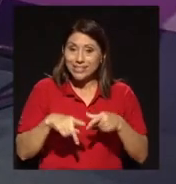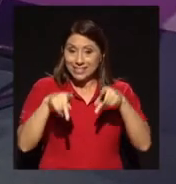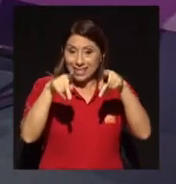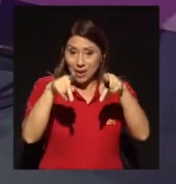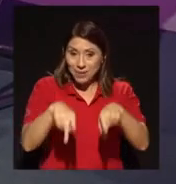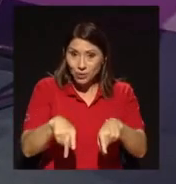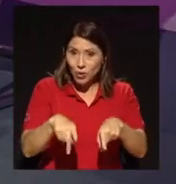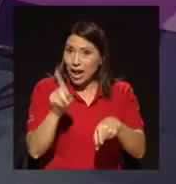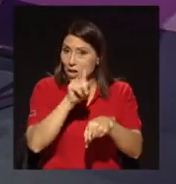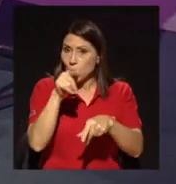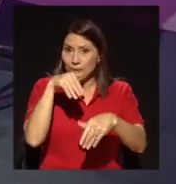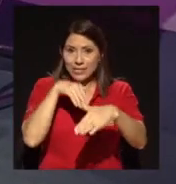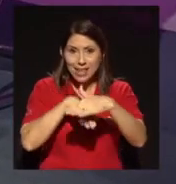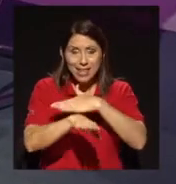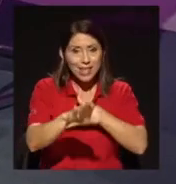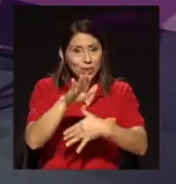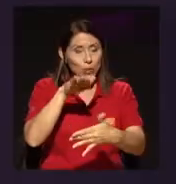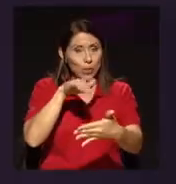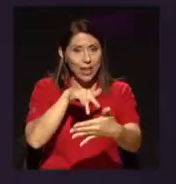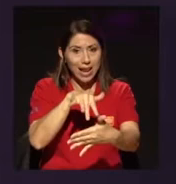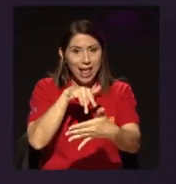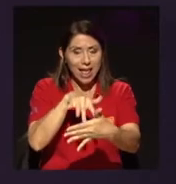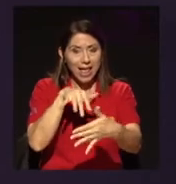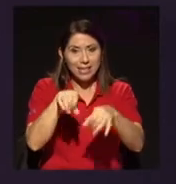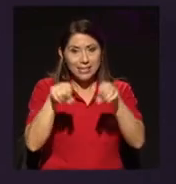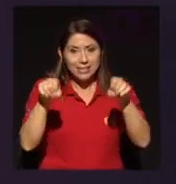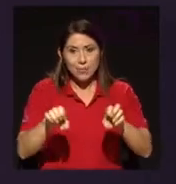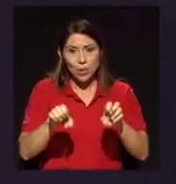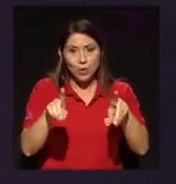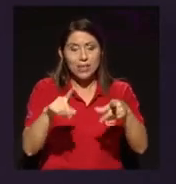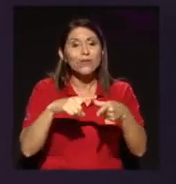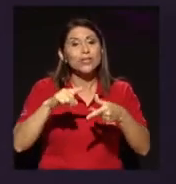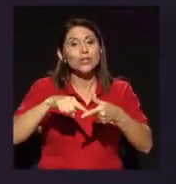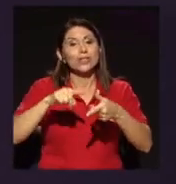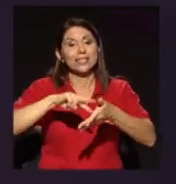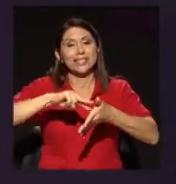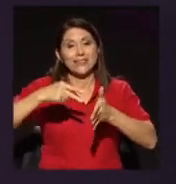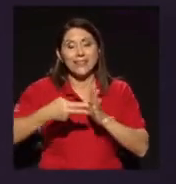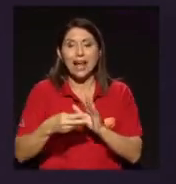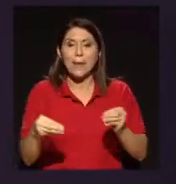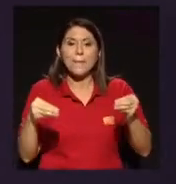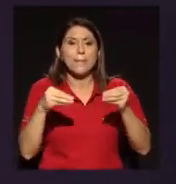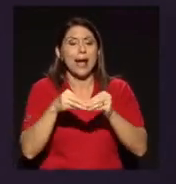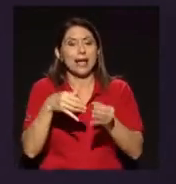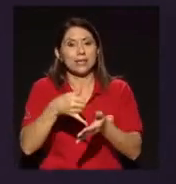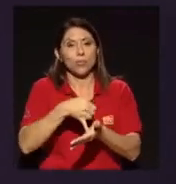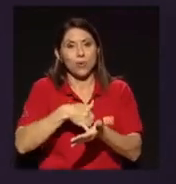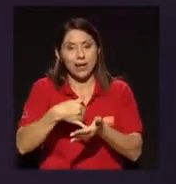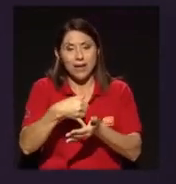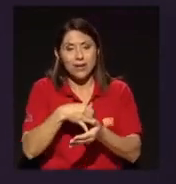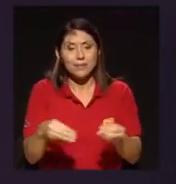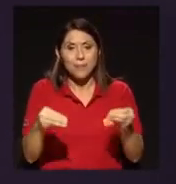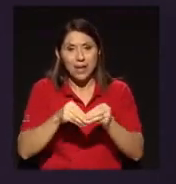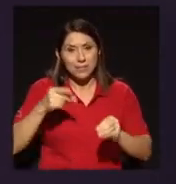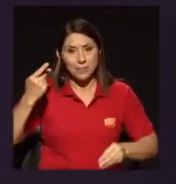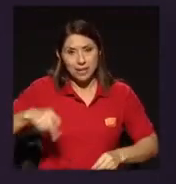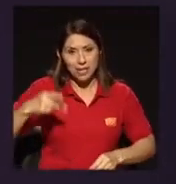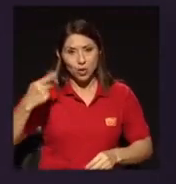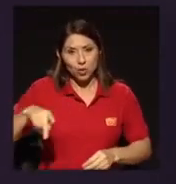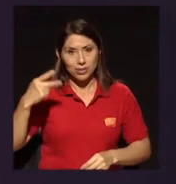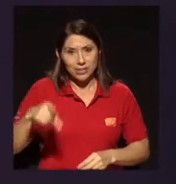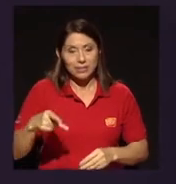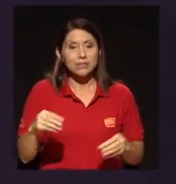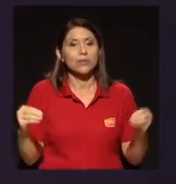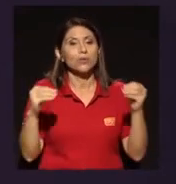educación va a vulnerabilizar más, va a ponerlas en condiciones todavía más vulnerables, más peligrosas, en donde es